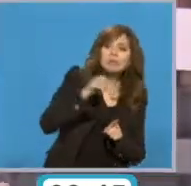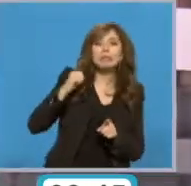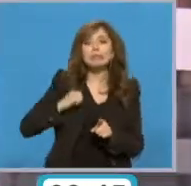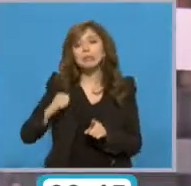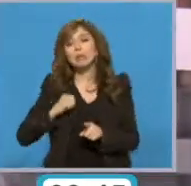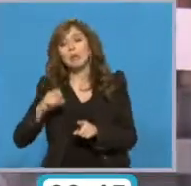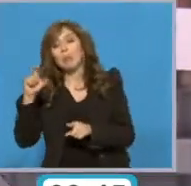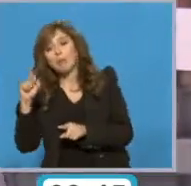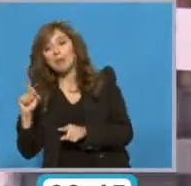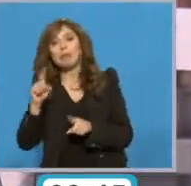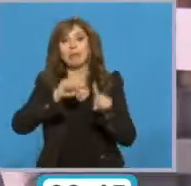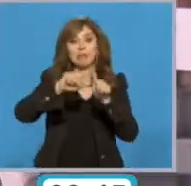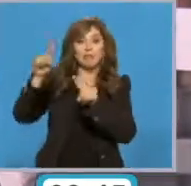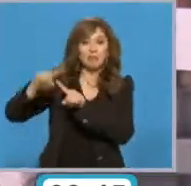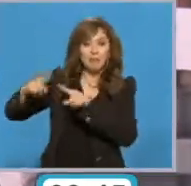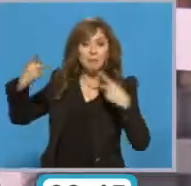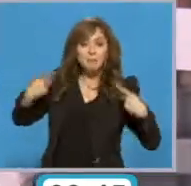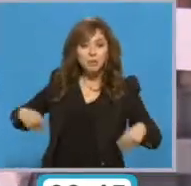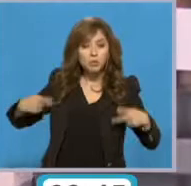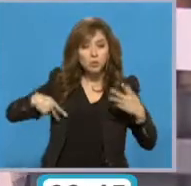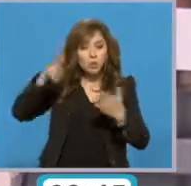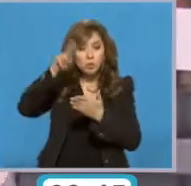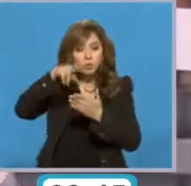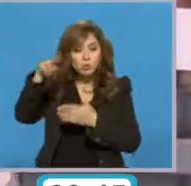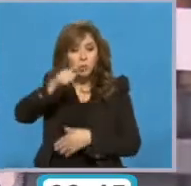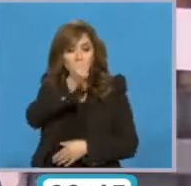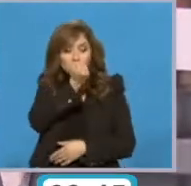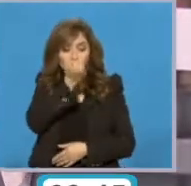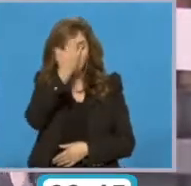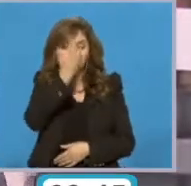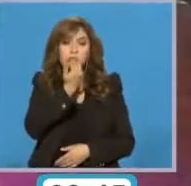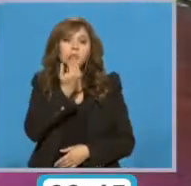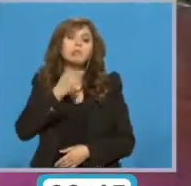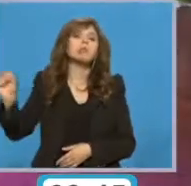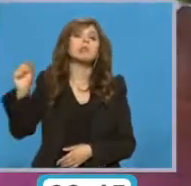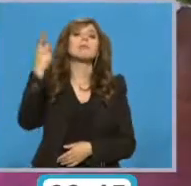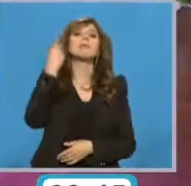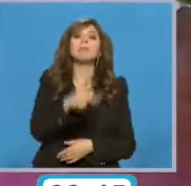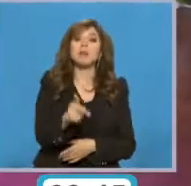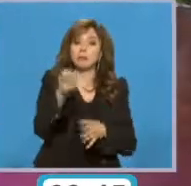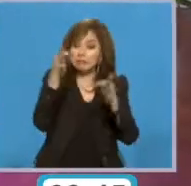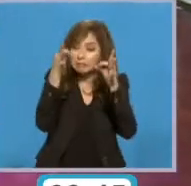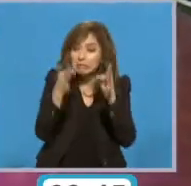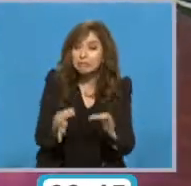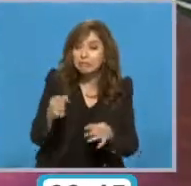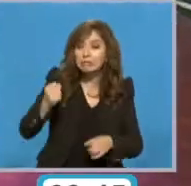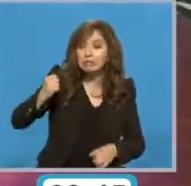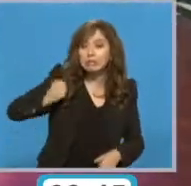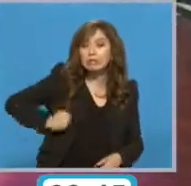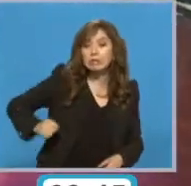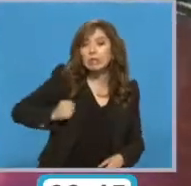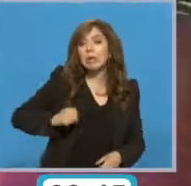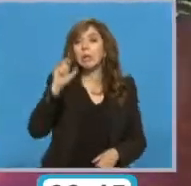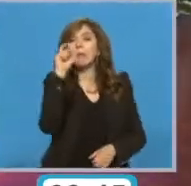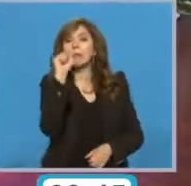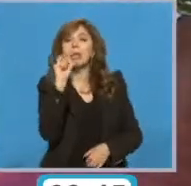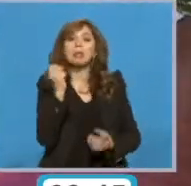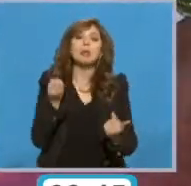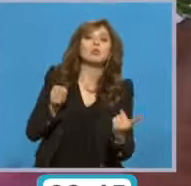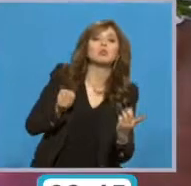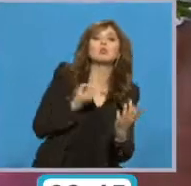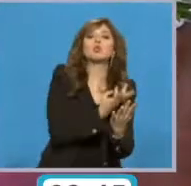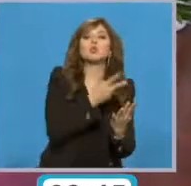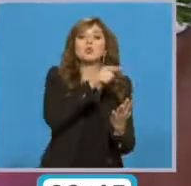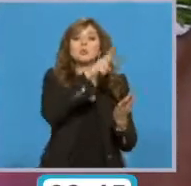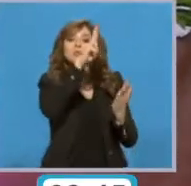tan significativos, ¿no? Y, bueno, me parece que sí, que sí el siglo XX le dotó a la Mona Lisa de un valor especulativo muy